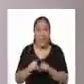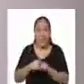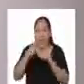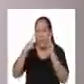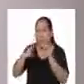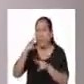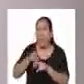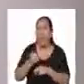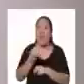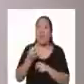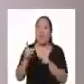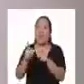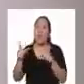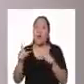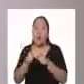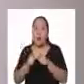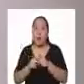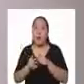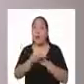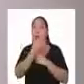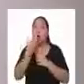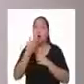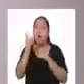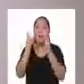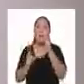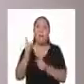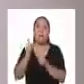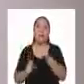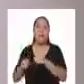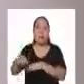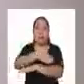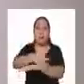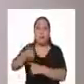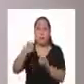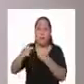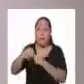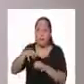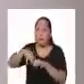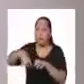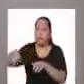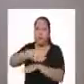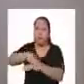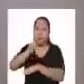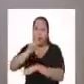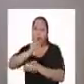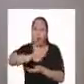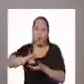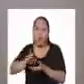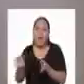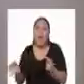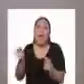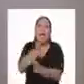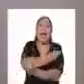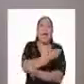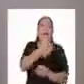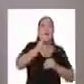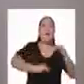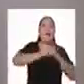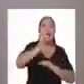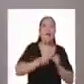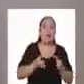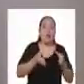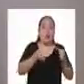se ha logrado que el comercio ambulatorio se regule y los trabajadores sean trasladados a espacios formales. Hasta hoy se siguen